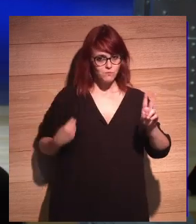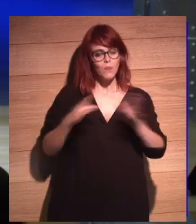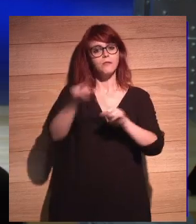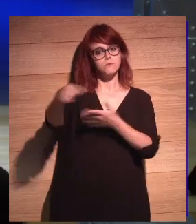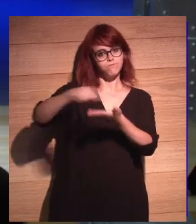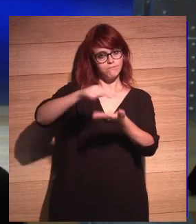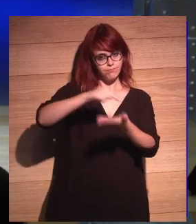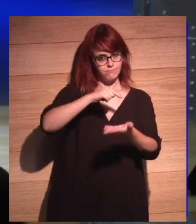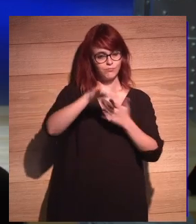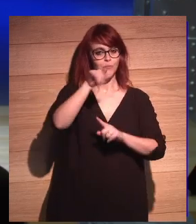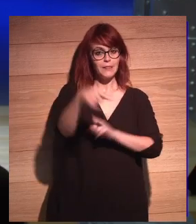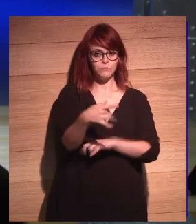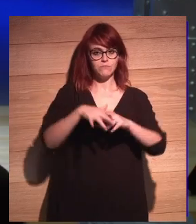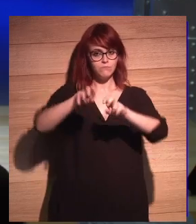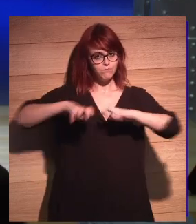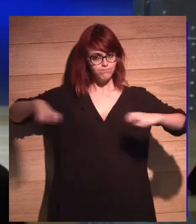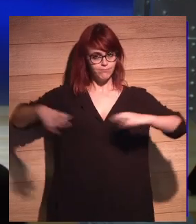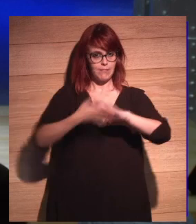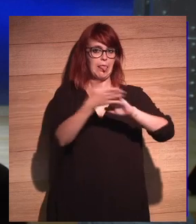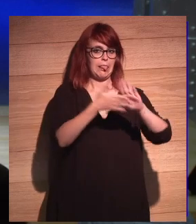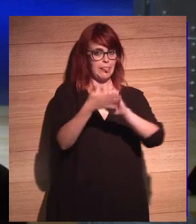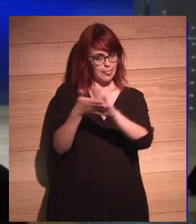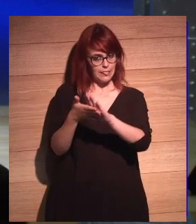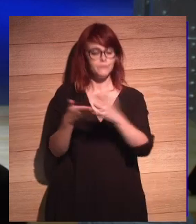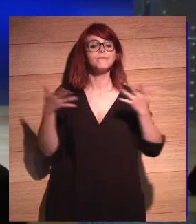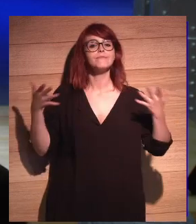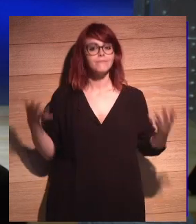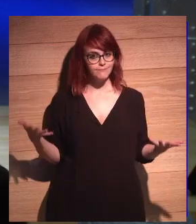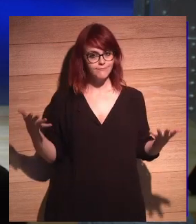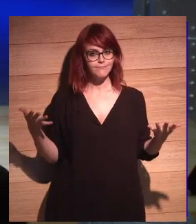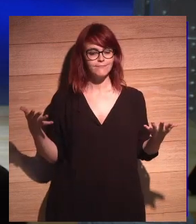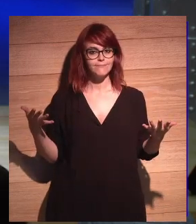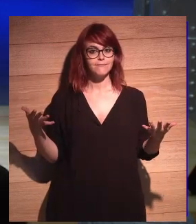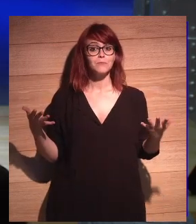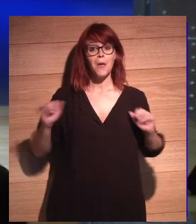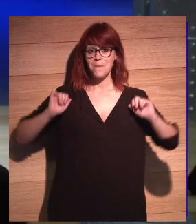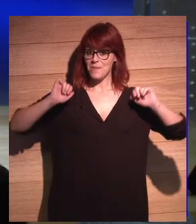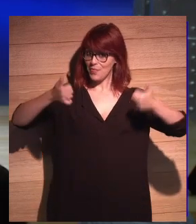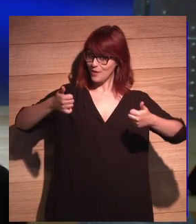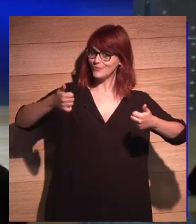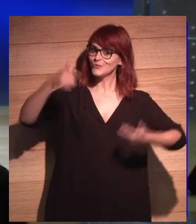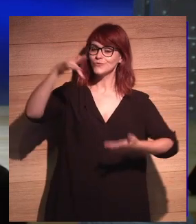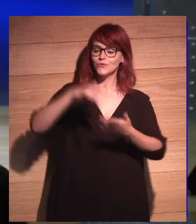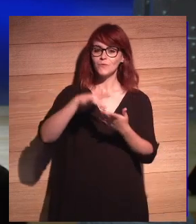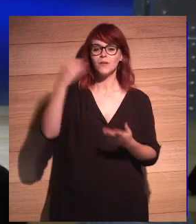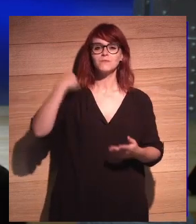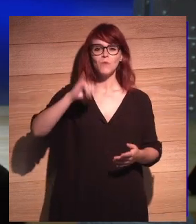luego cuando estemos en la mesa redonda. Empezamos ya con Ian